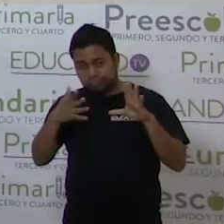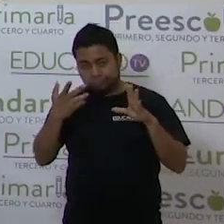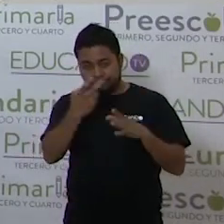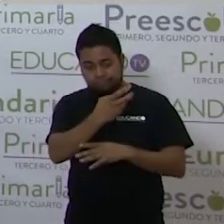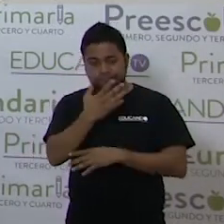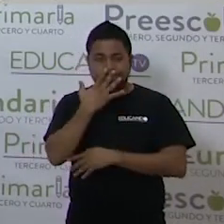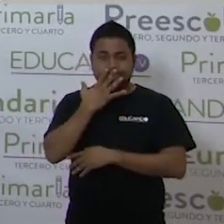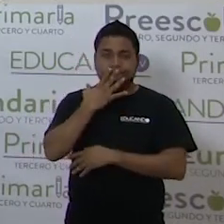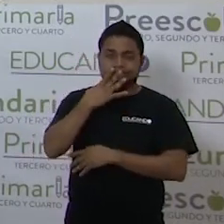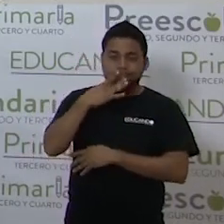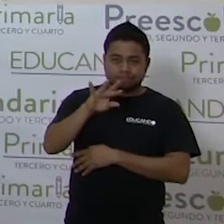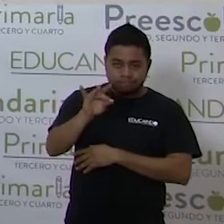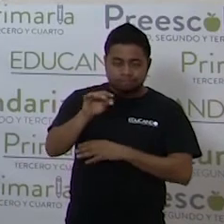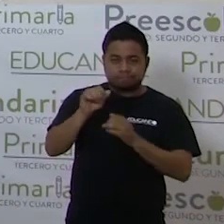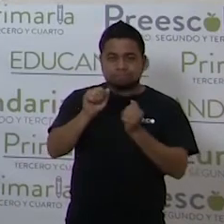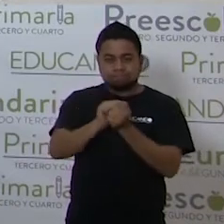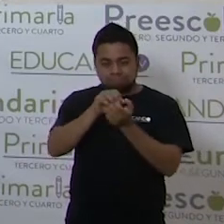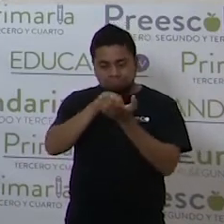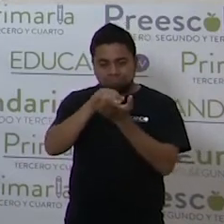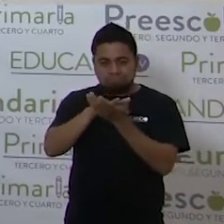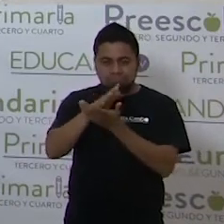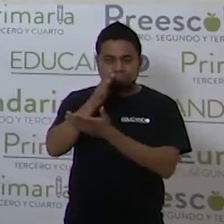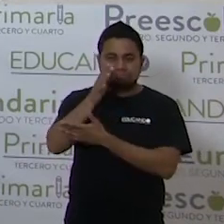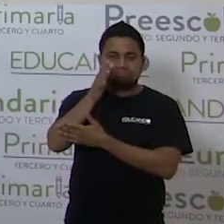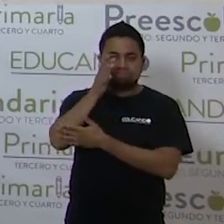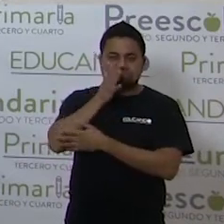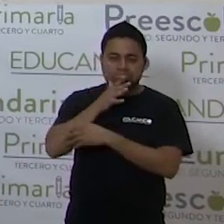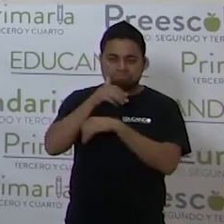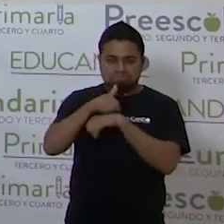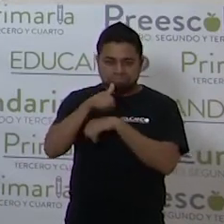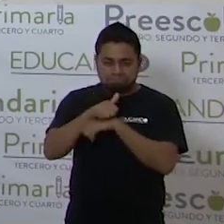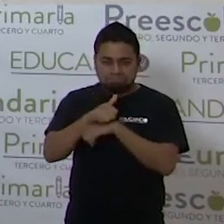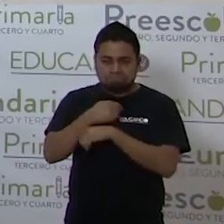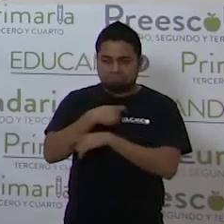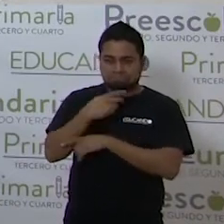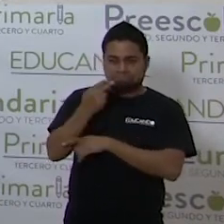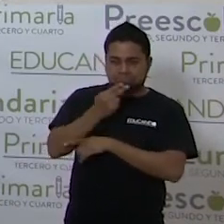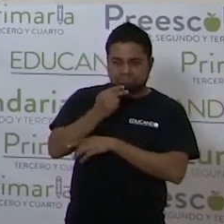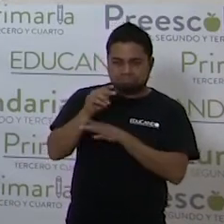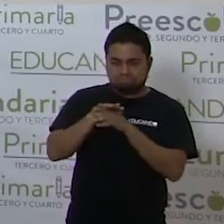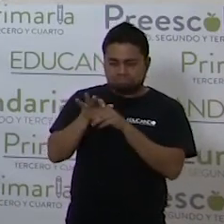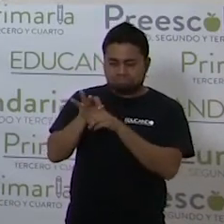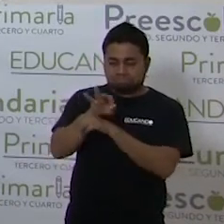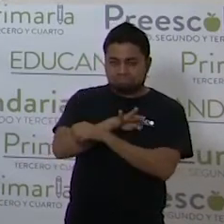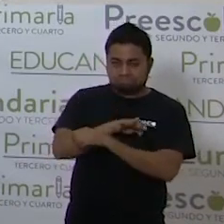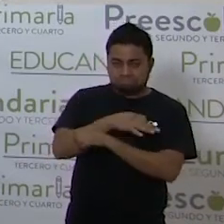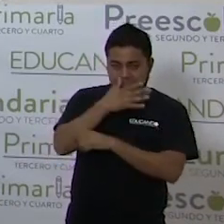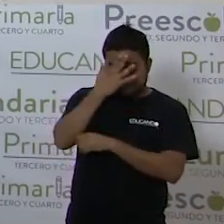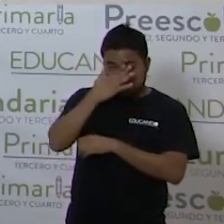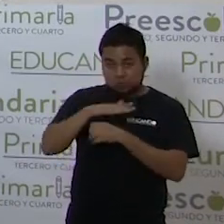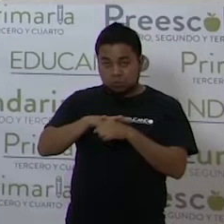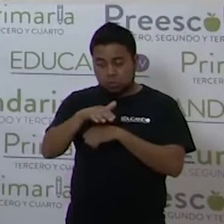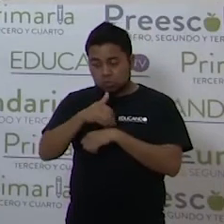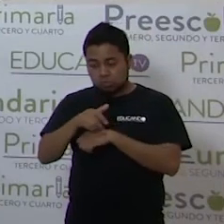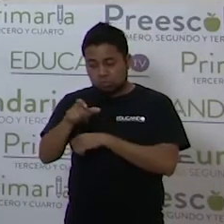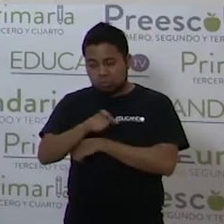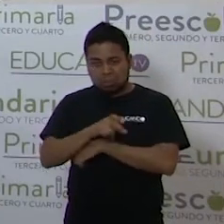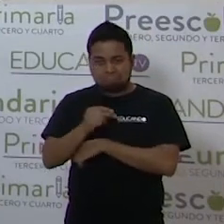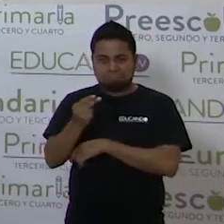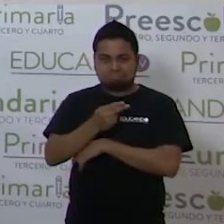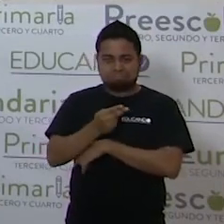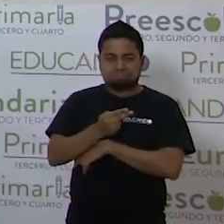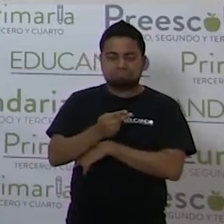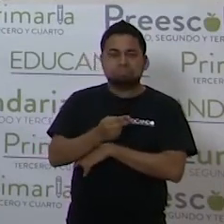estas con estos datos tan pequeños no necesitamos en realidad despejar para saber qué número es x si